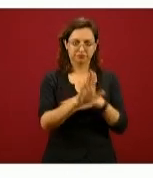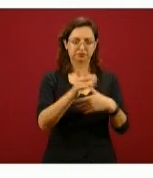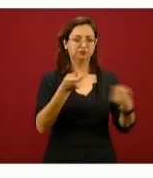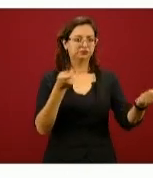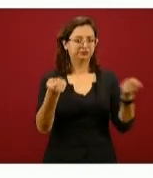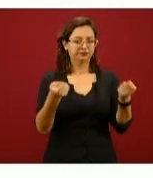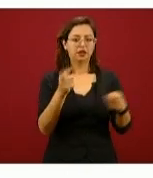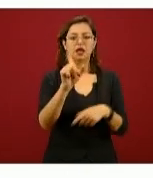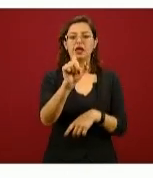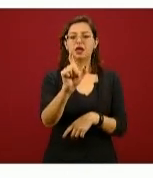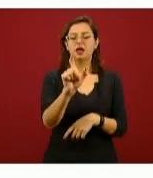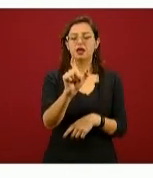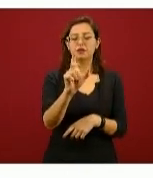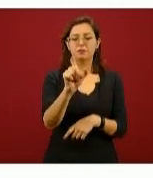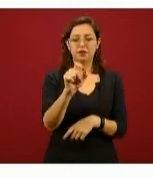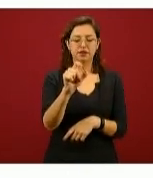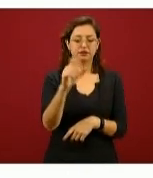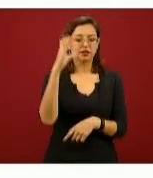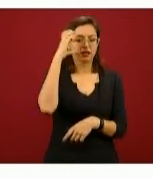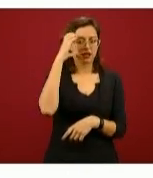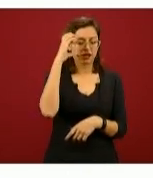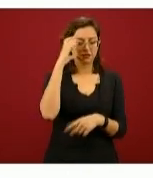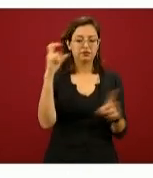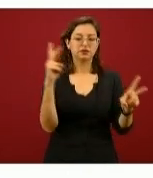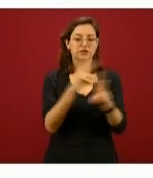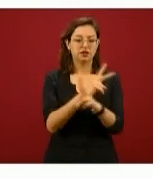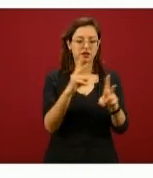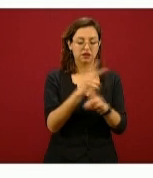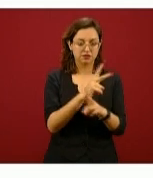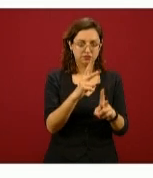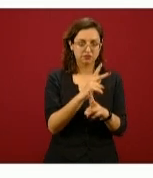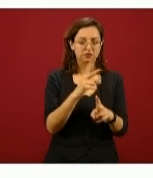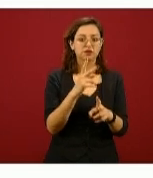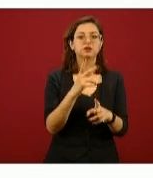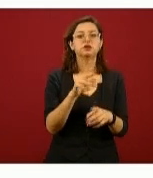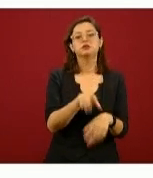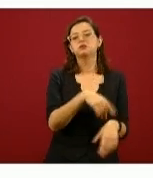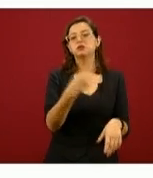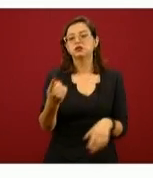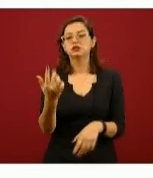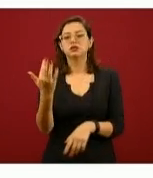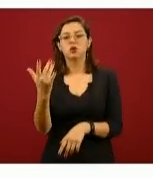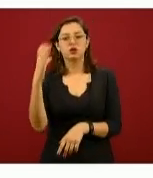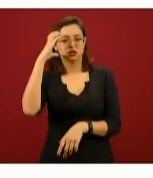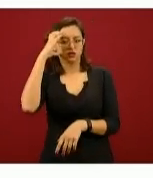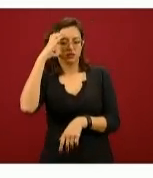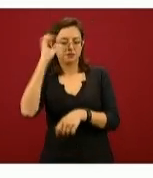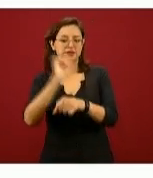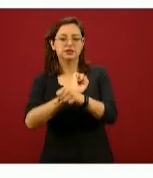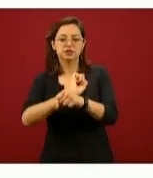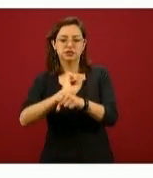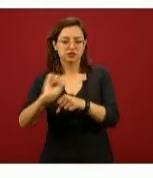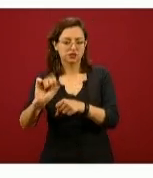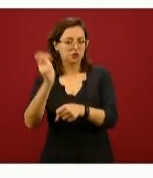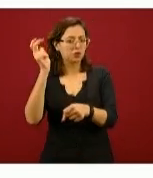haciendo un total de 300, y 50 camas para hospitalización nada más, haciendo un total de 500.